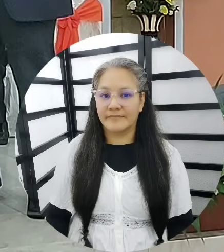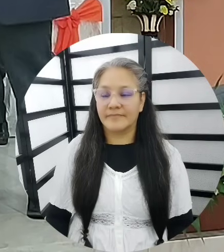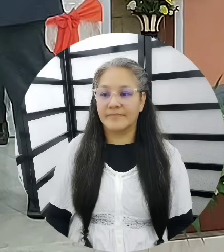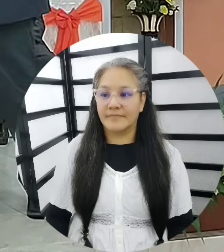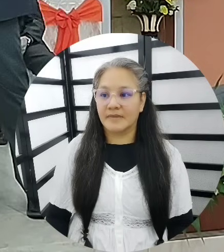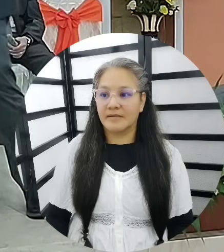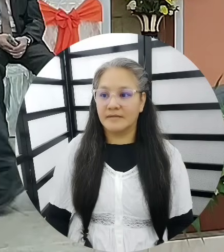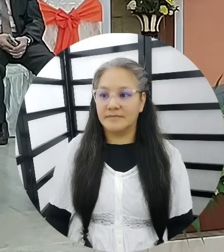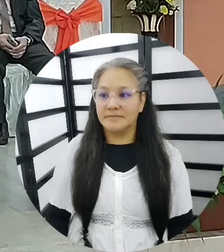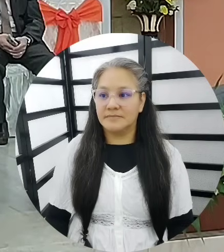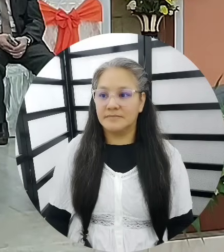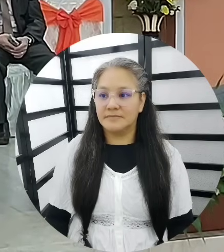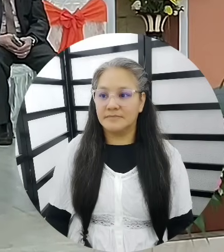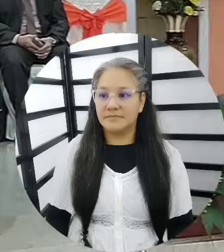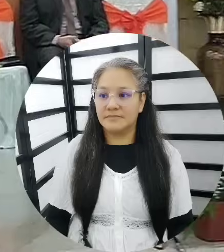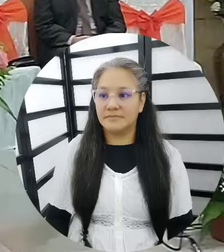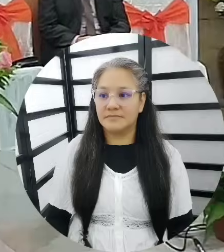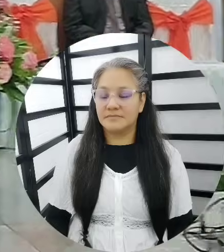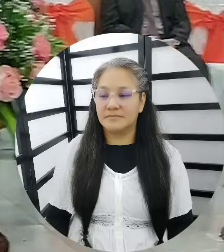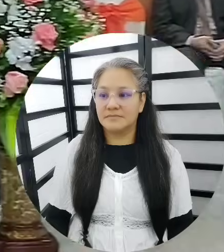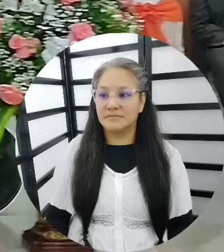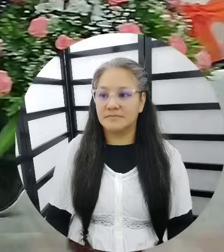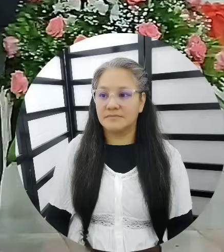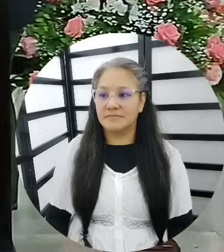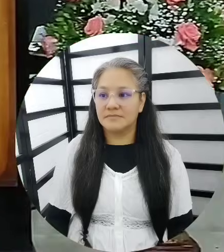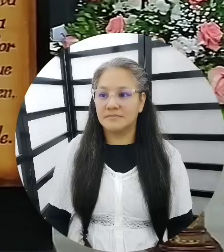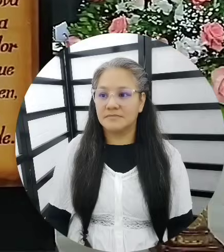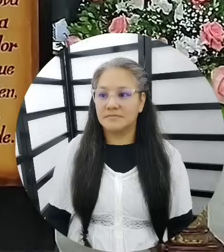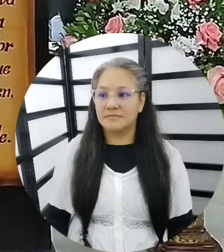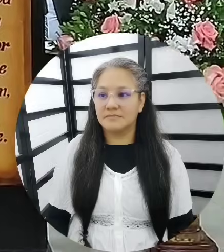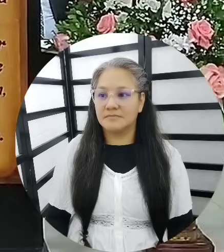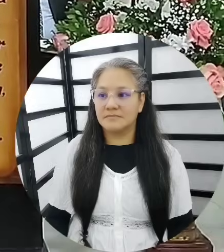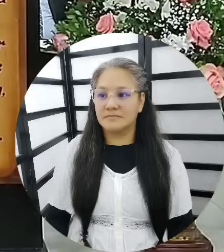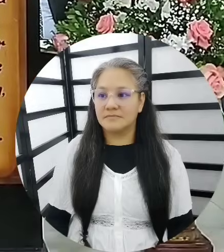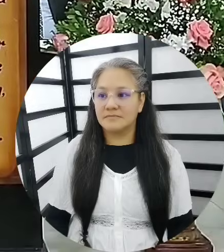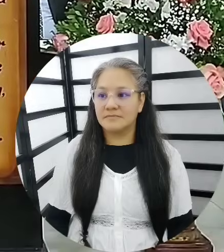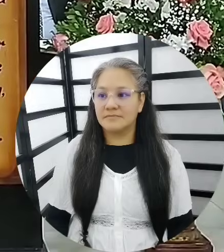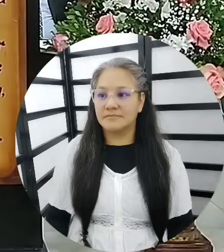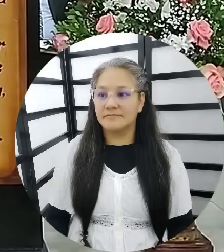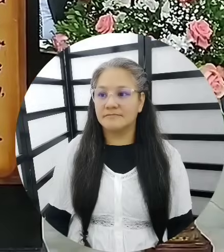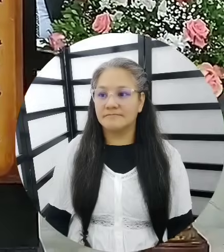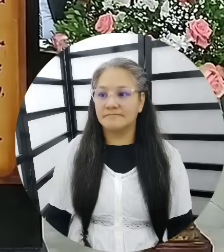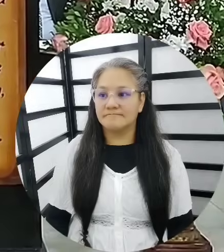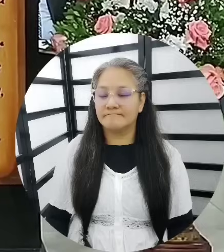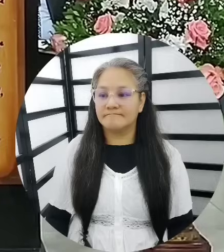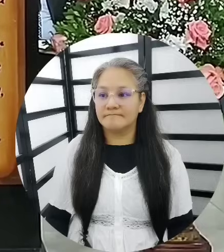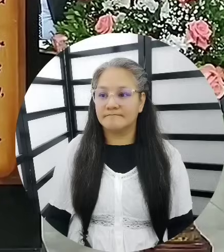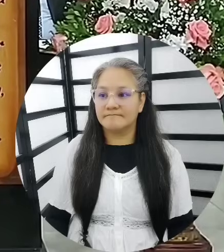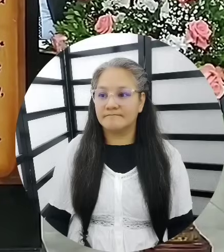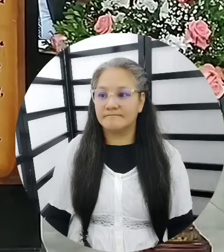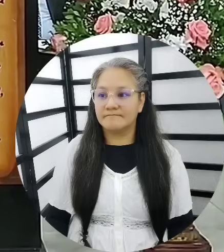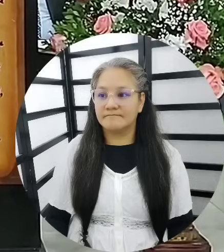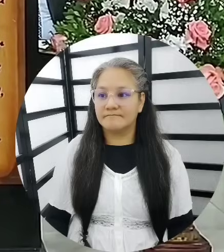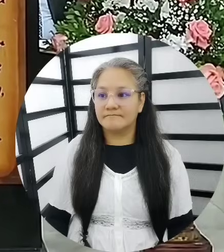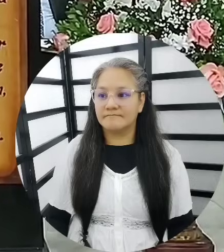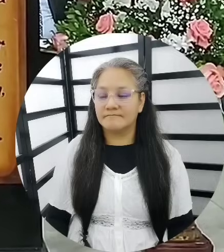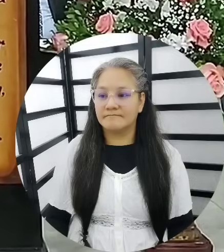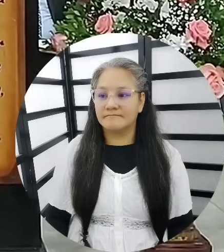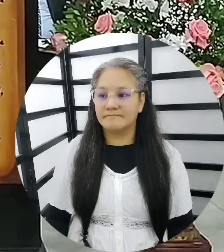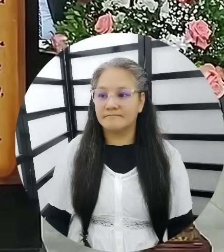del Señor, tenemos que guardarnos más que una virgen.